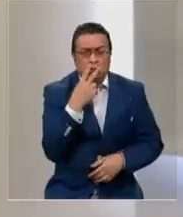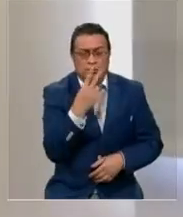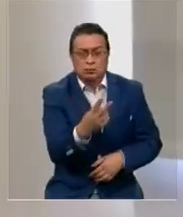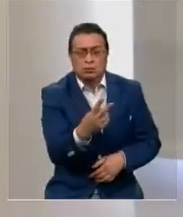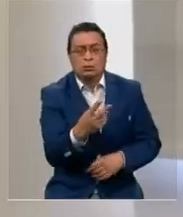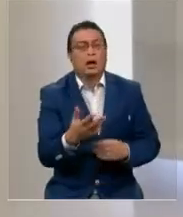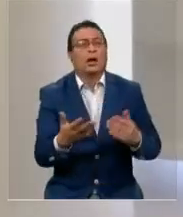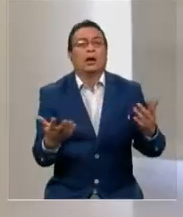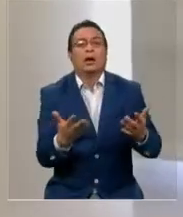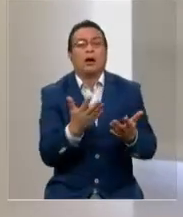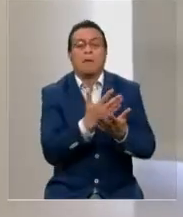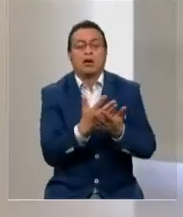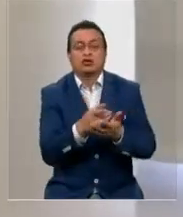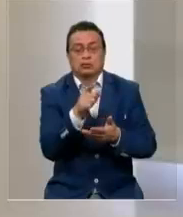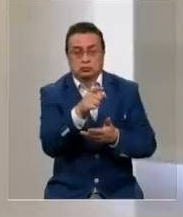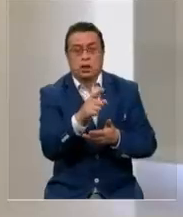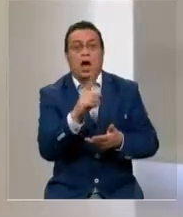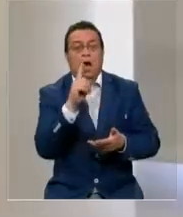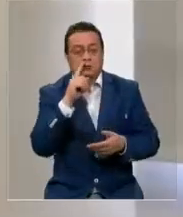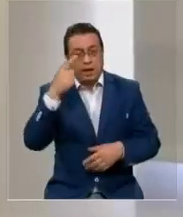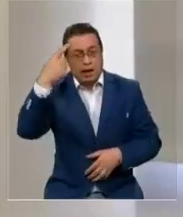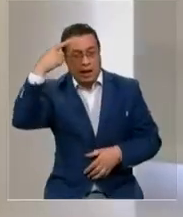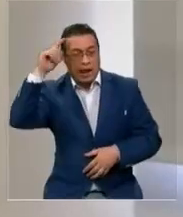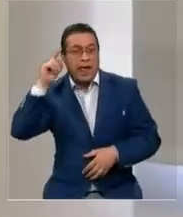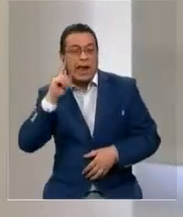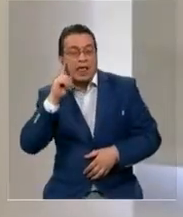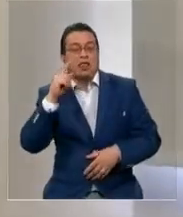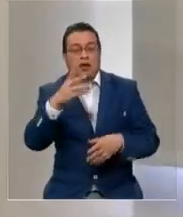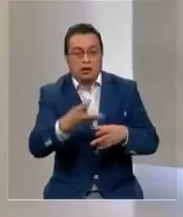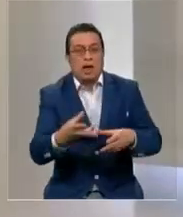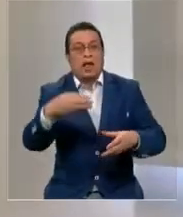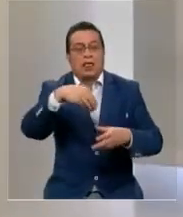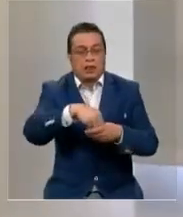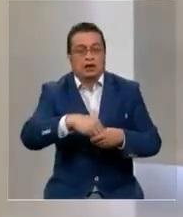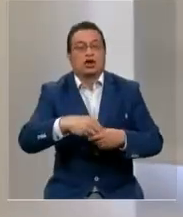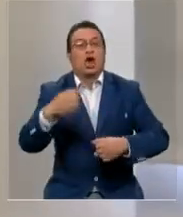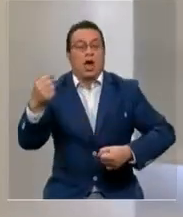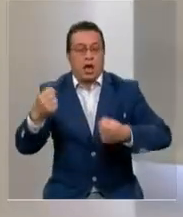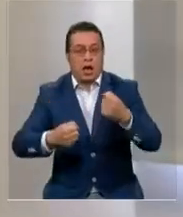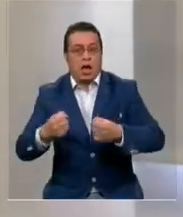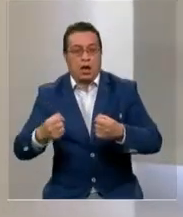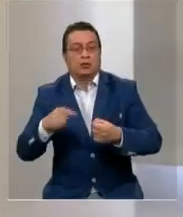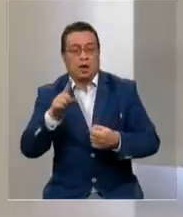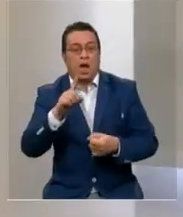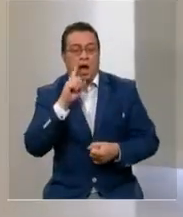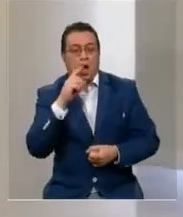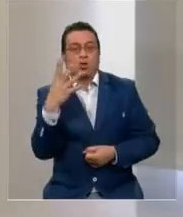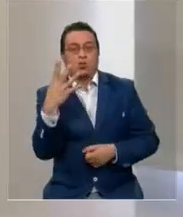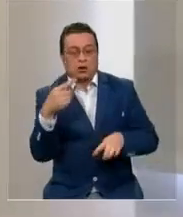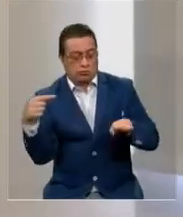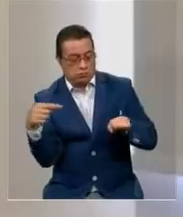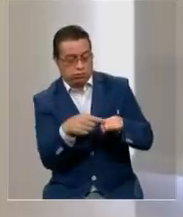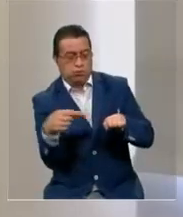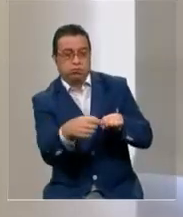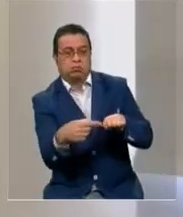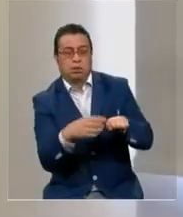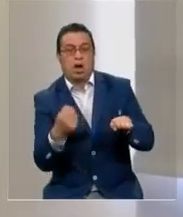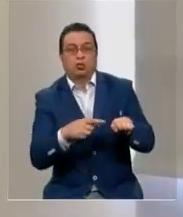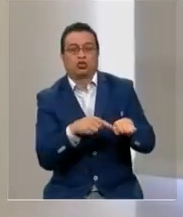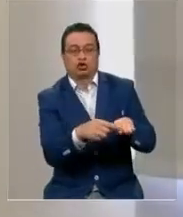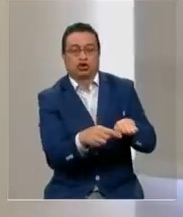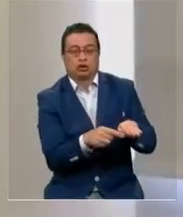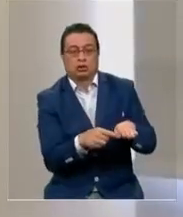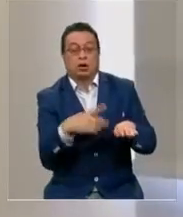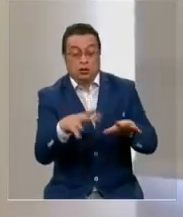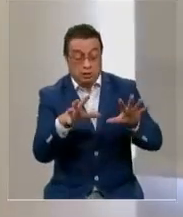percató que la víctima se encontraba lesionada al interior del automóvil, el que tenía 4 impactos de bala. Posteriormente